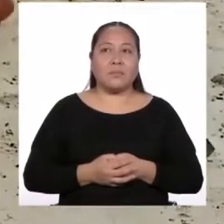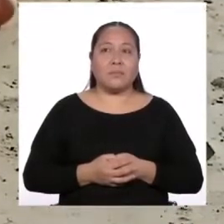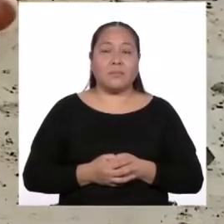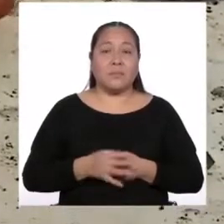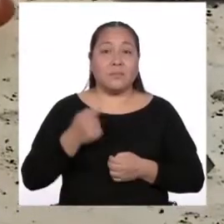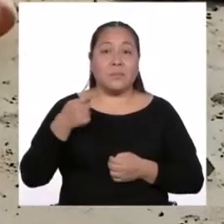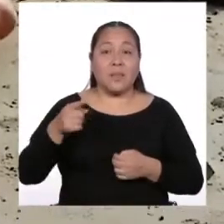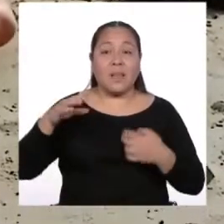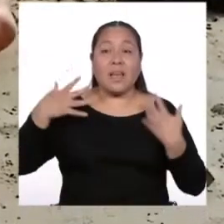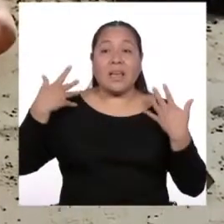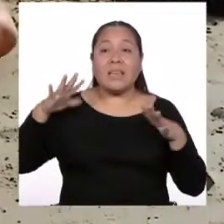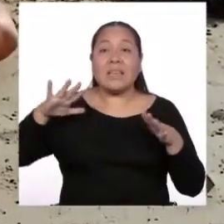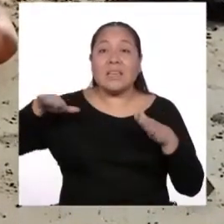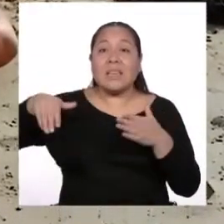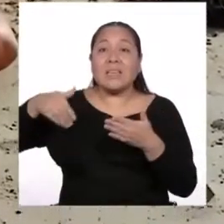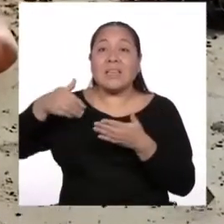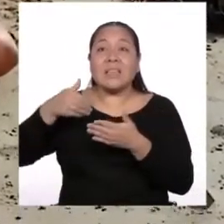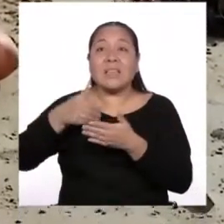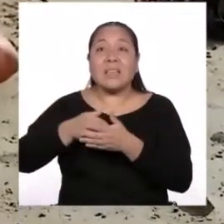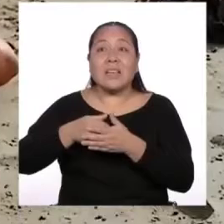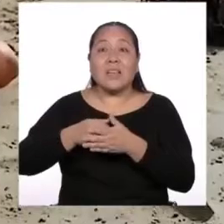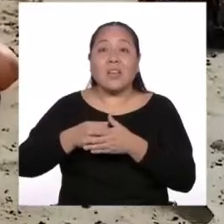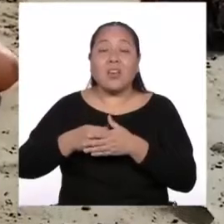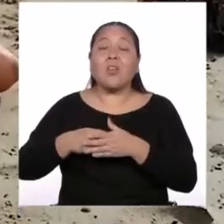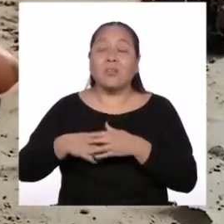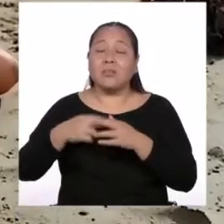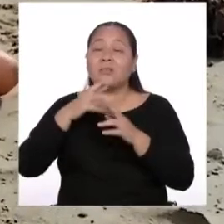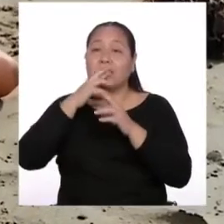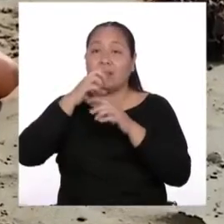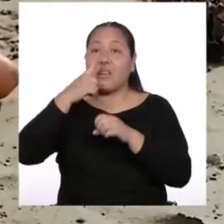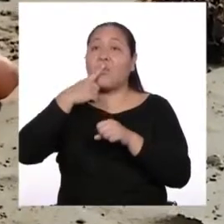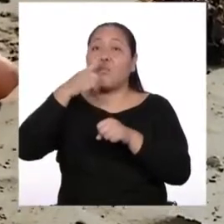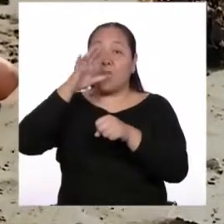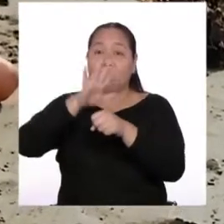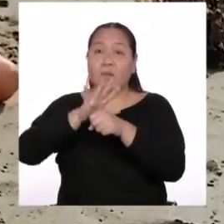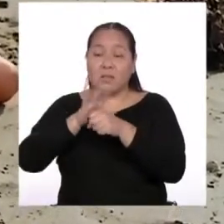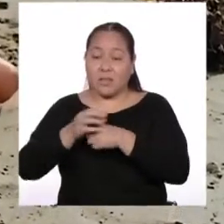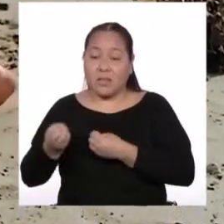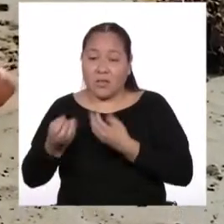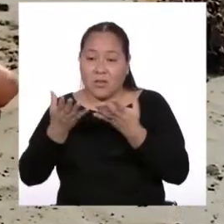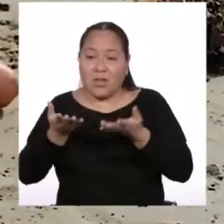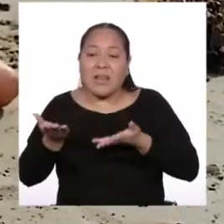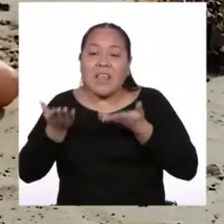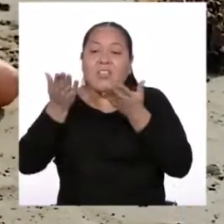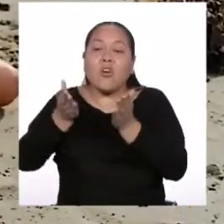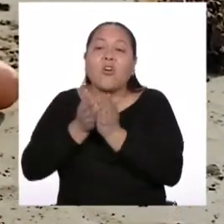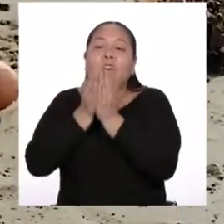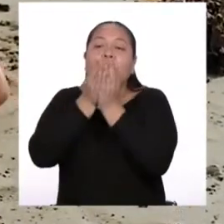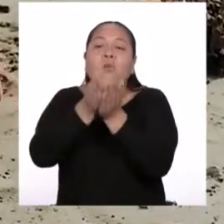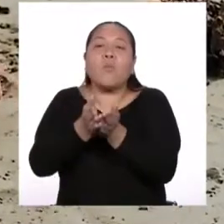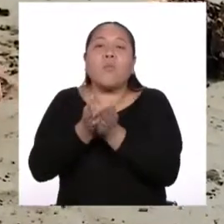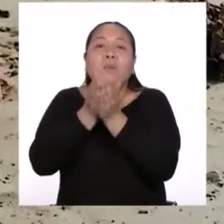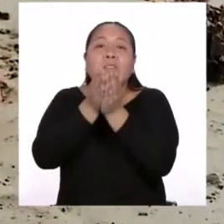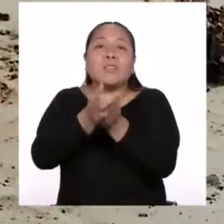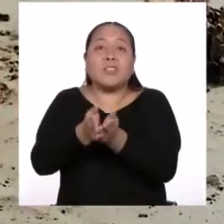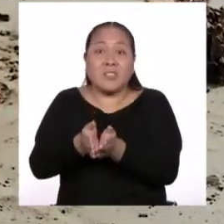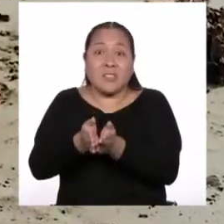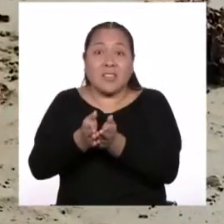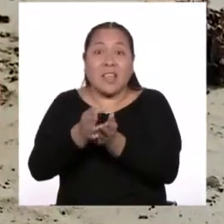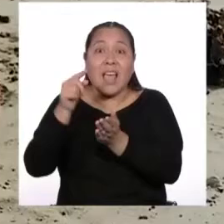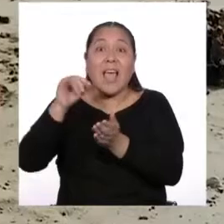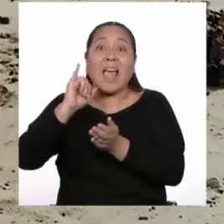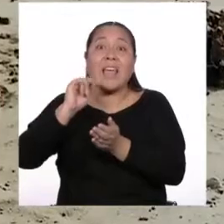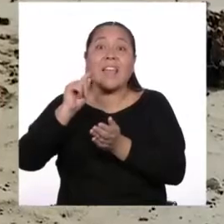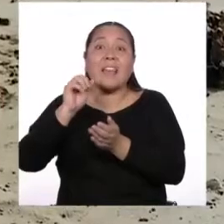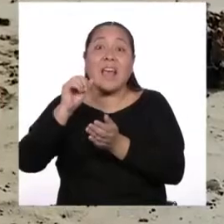Alcinous, rey de los feacios, cumplió su promesa y envió una embarcación rumbo a Ítaca con el objetivo de llevar a Odiseo a